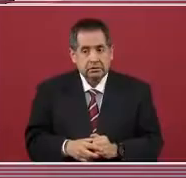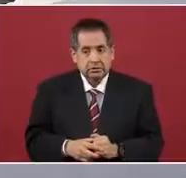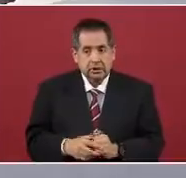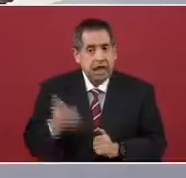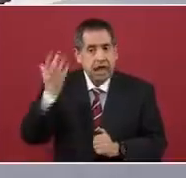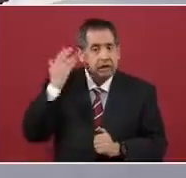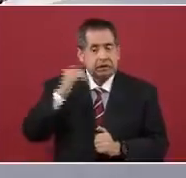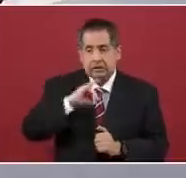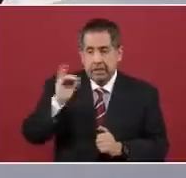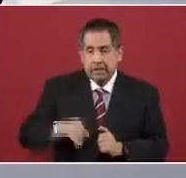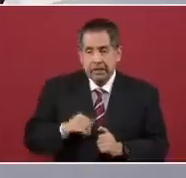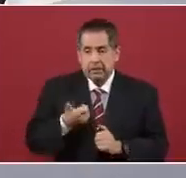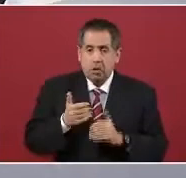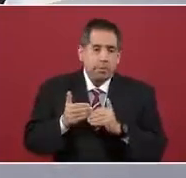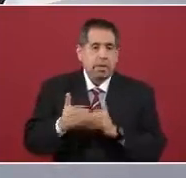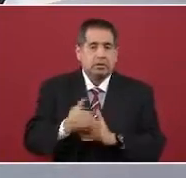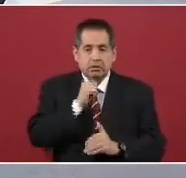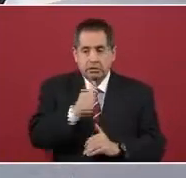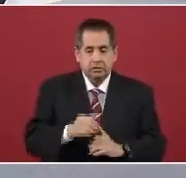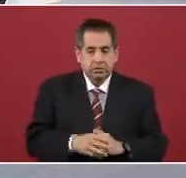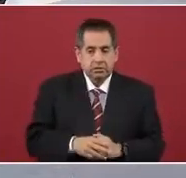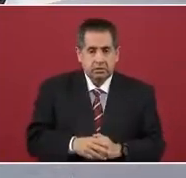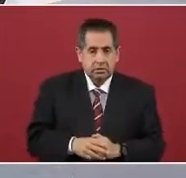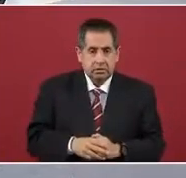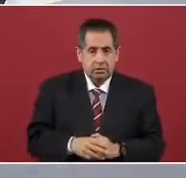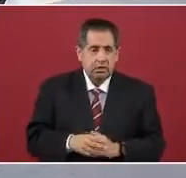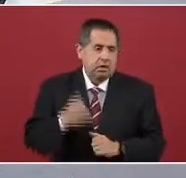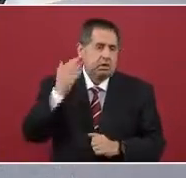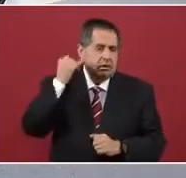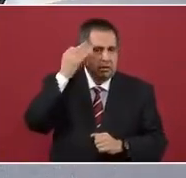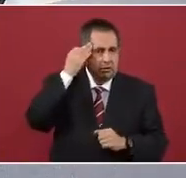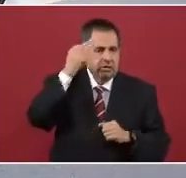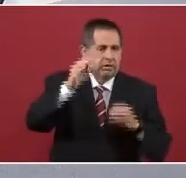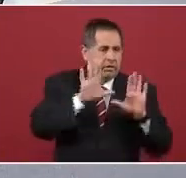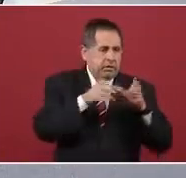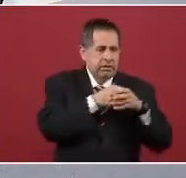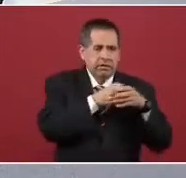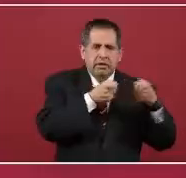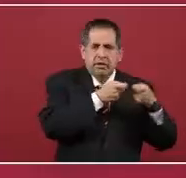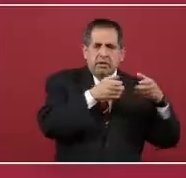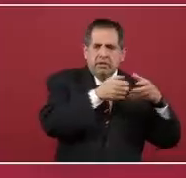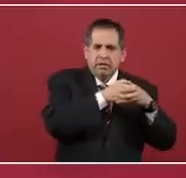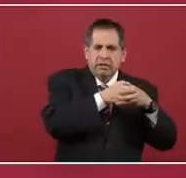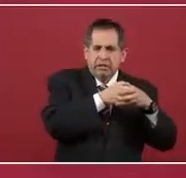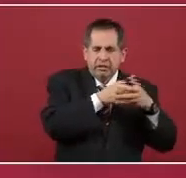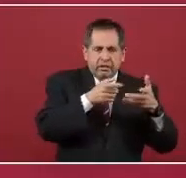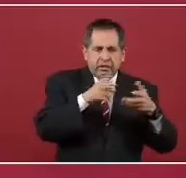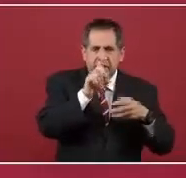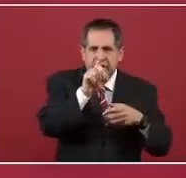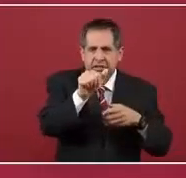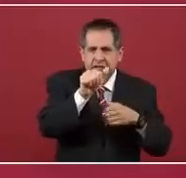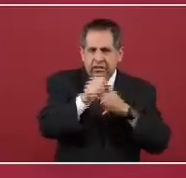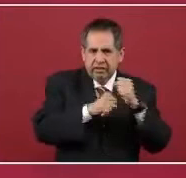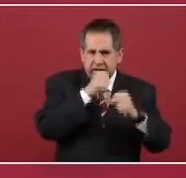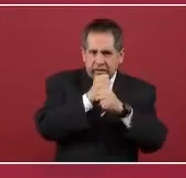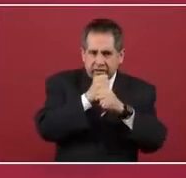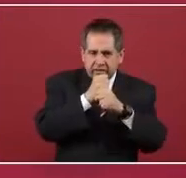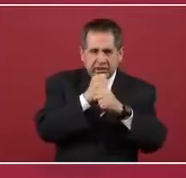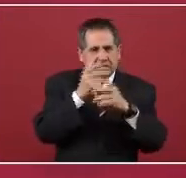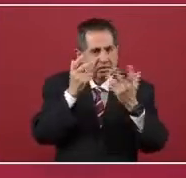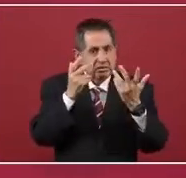se había dado en el periodo neoliberal, en 36 años. Hubieron